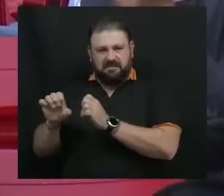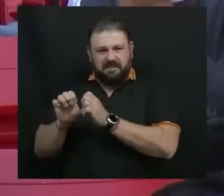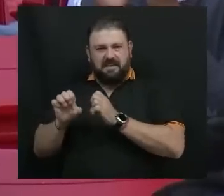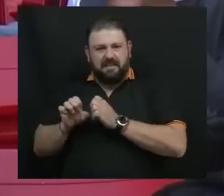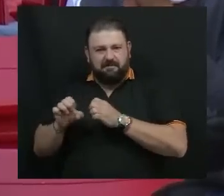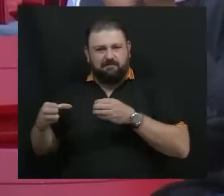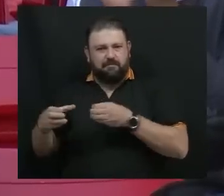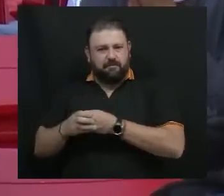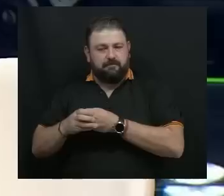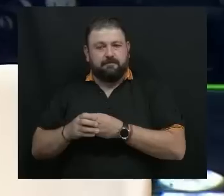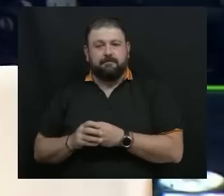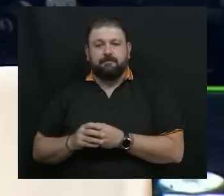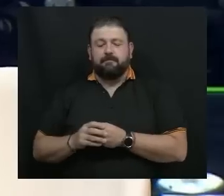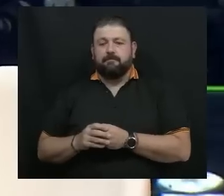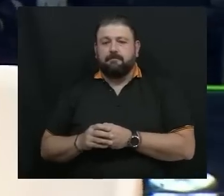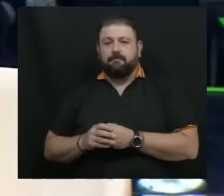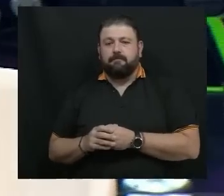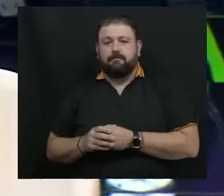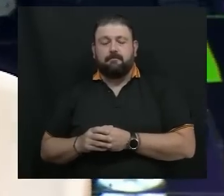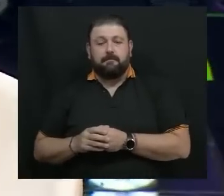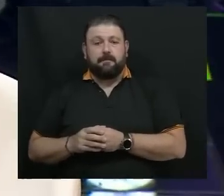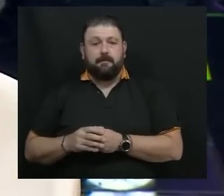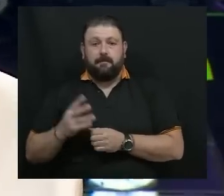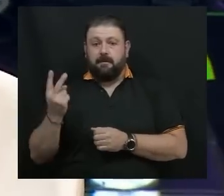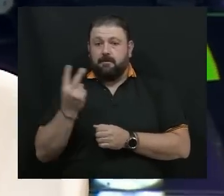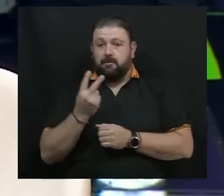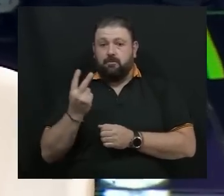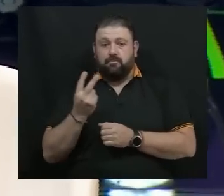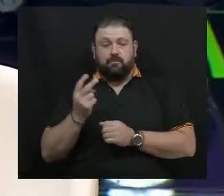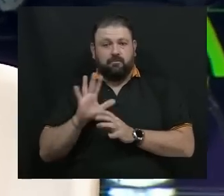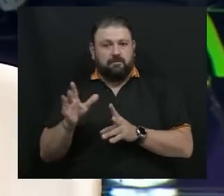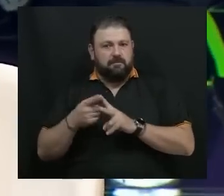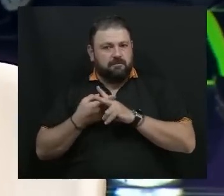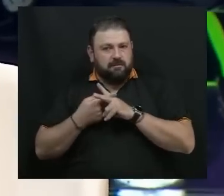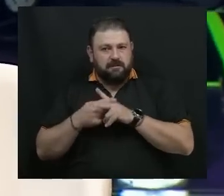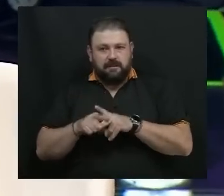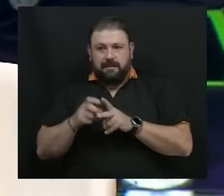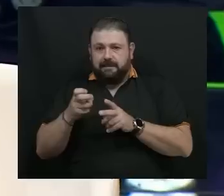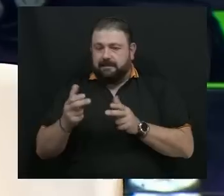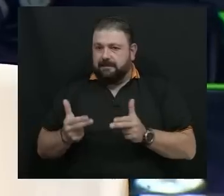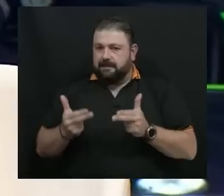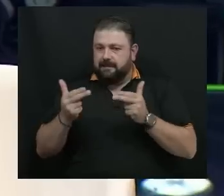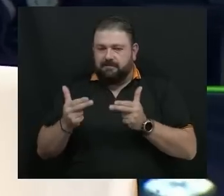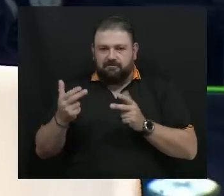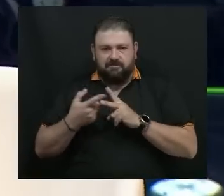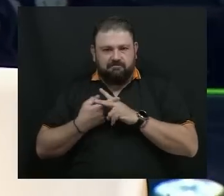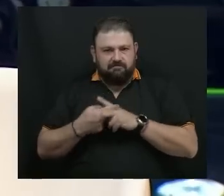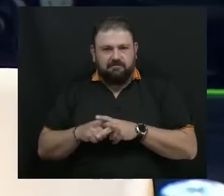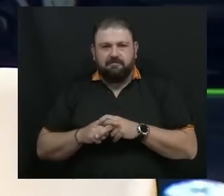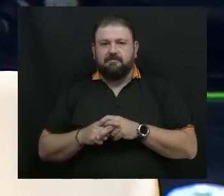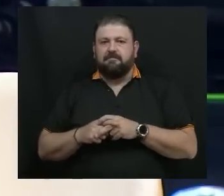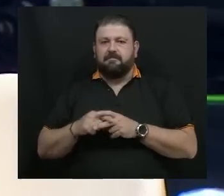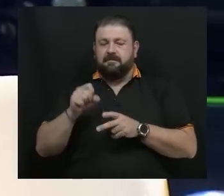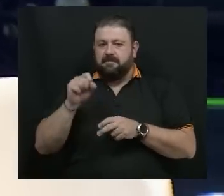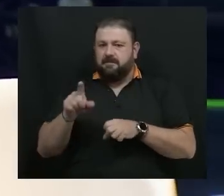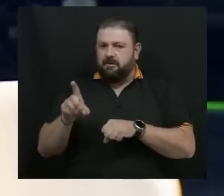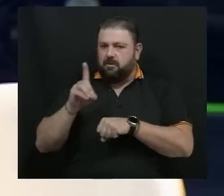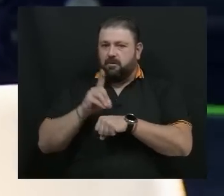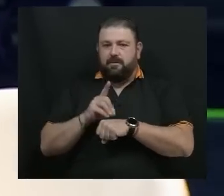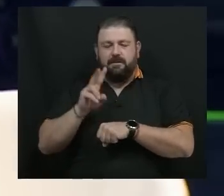Y Patricia y yo hemos desarrollado este negocio y hoy en día